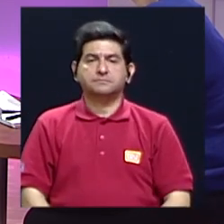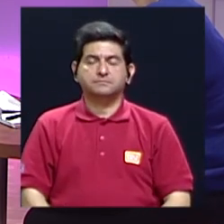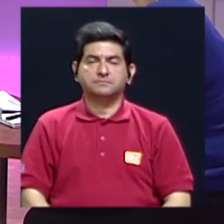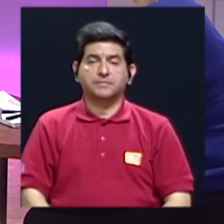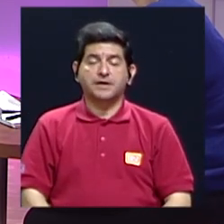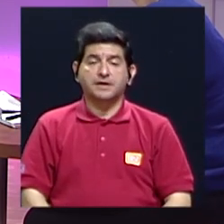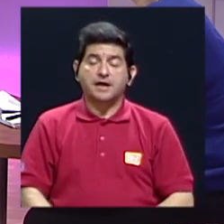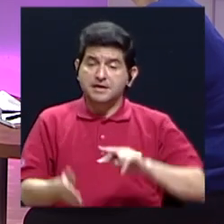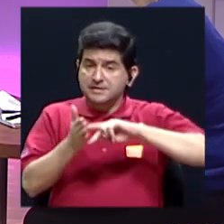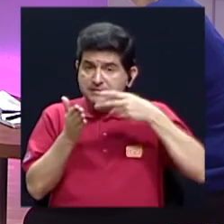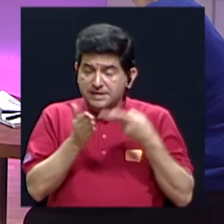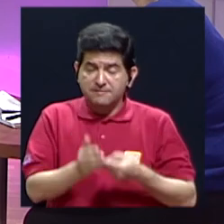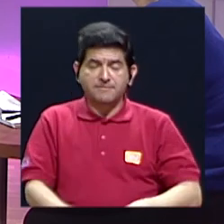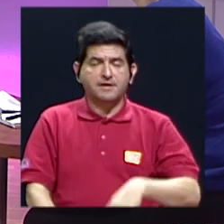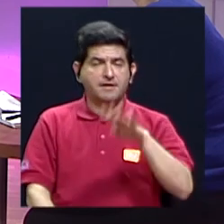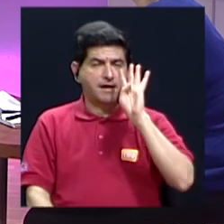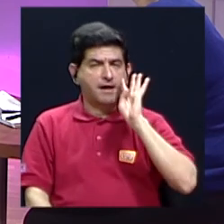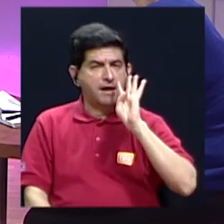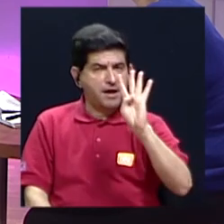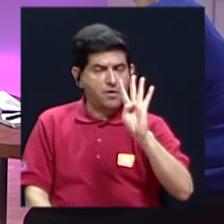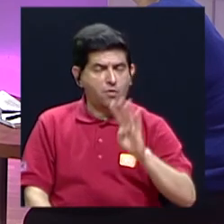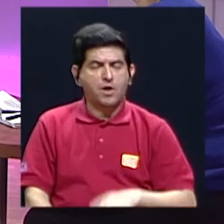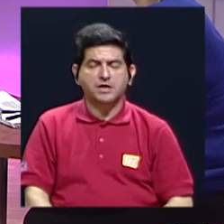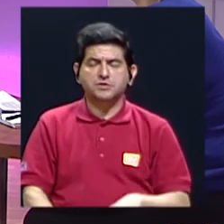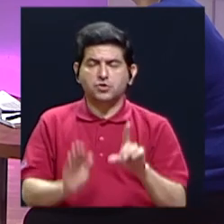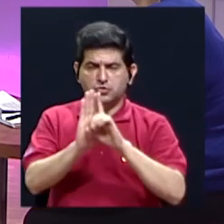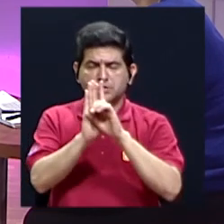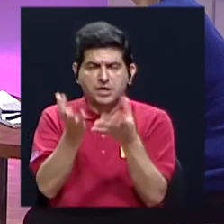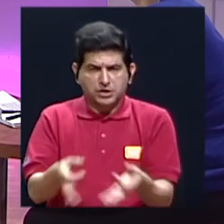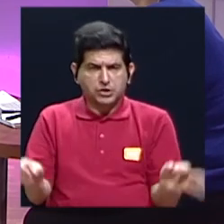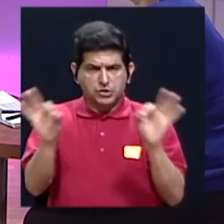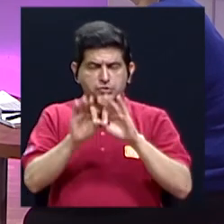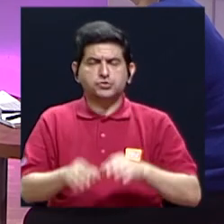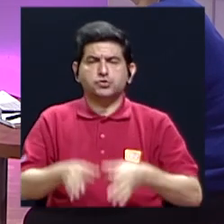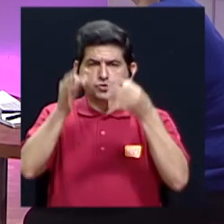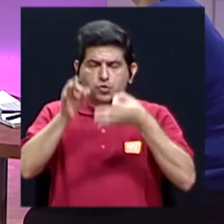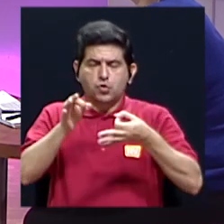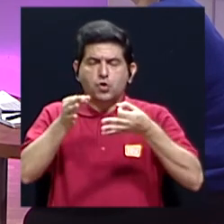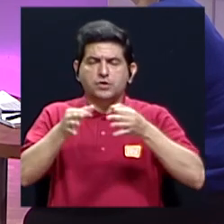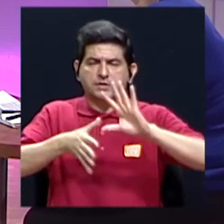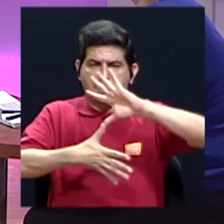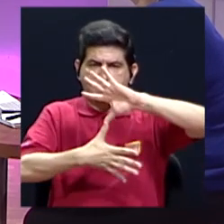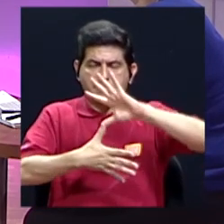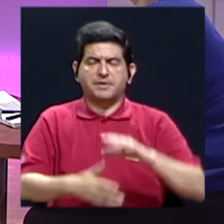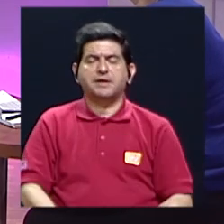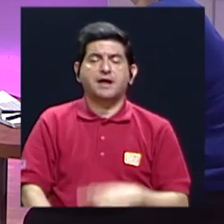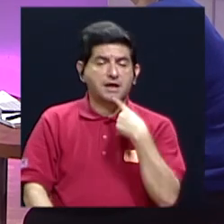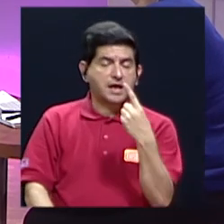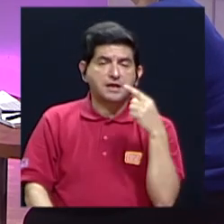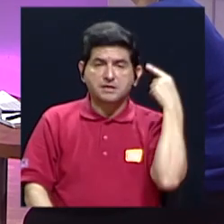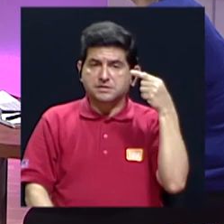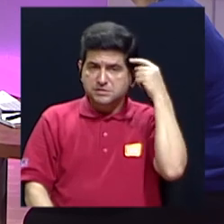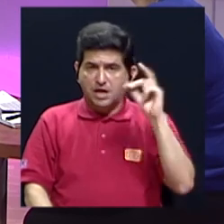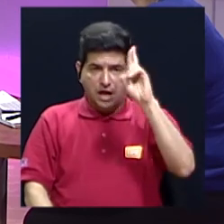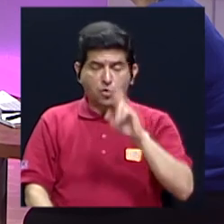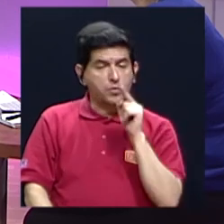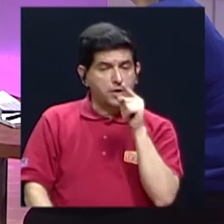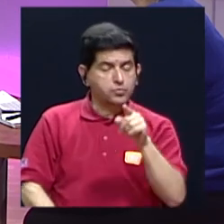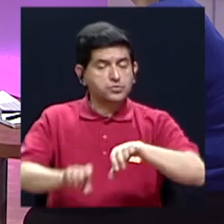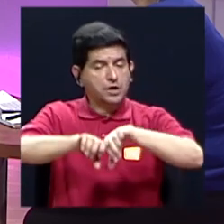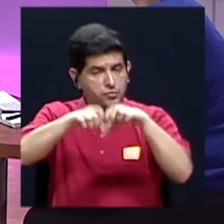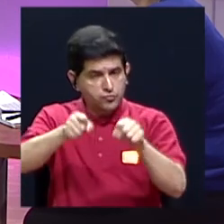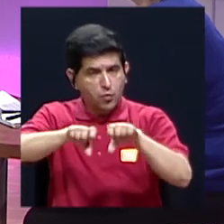tal que básicamente en esos cuatro grandes derechos, la Corte Interamericana le dice al Estado costarricense: ustedes